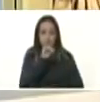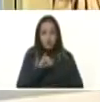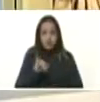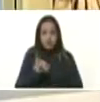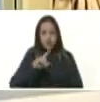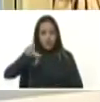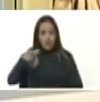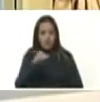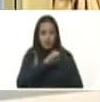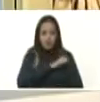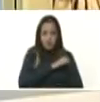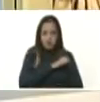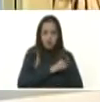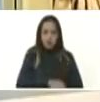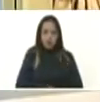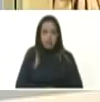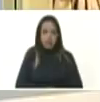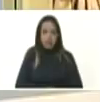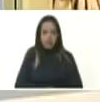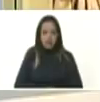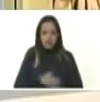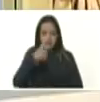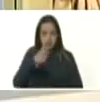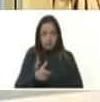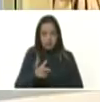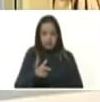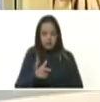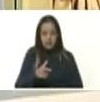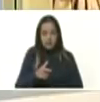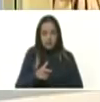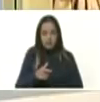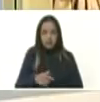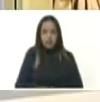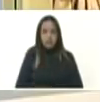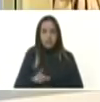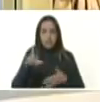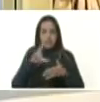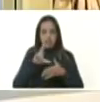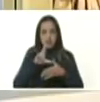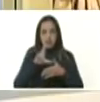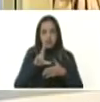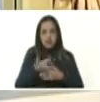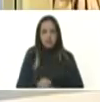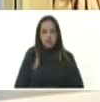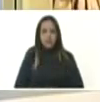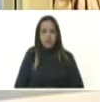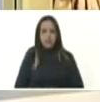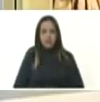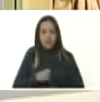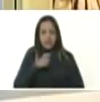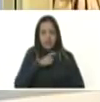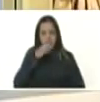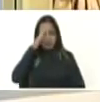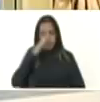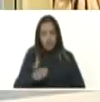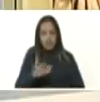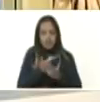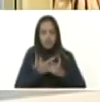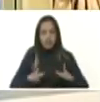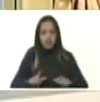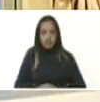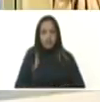Colombia. Fue un gran colombiano, un gran latinoamericano, nuestro general libertador, general en